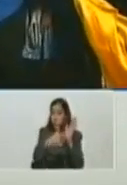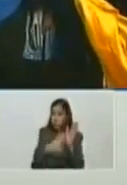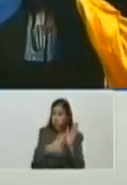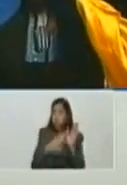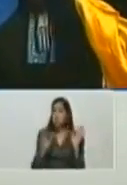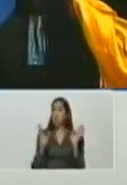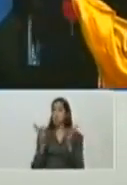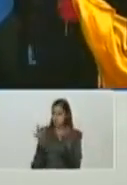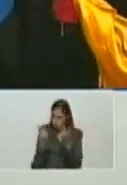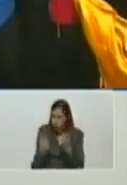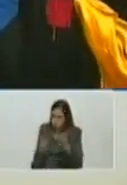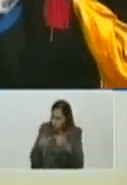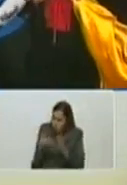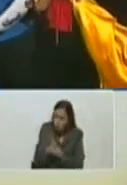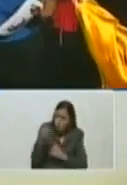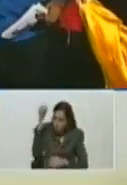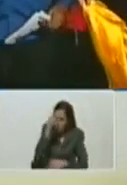comentario de allá, mi presidente.